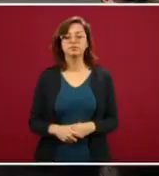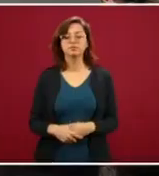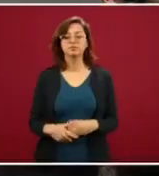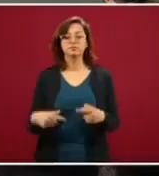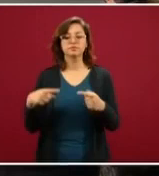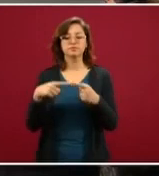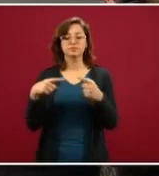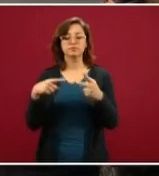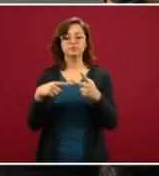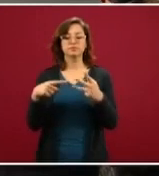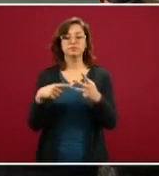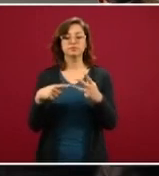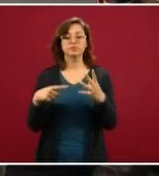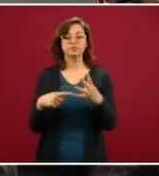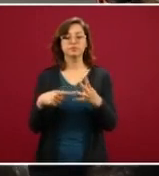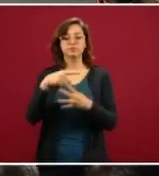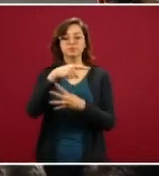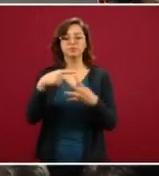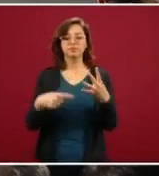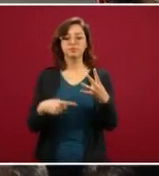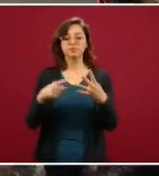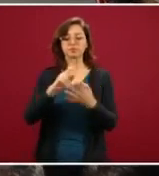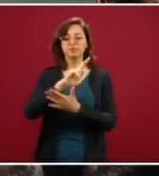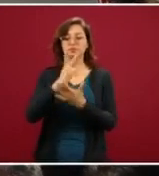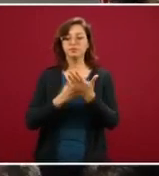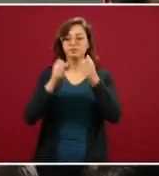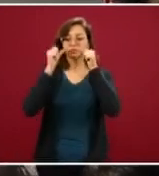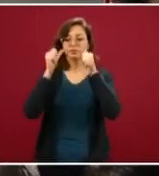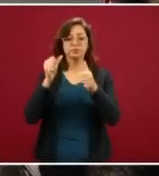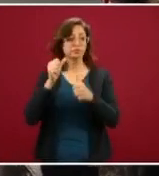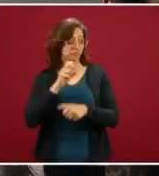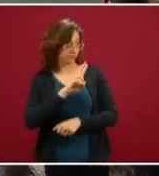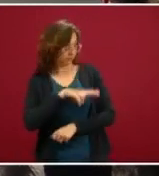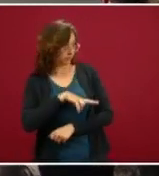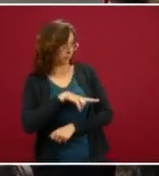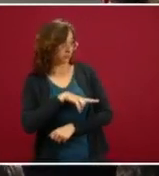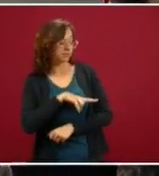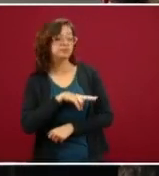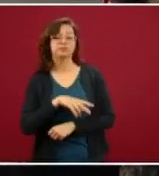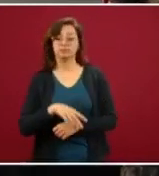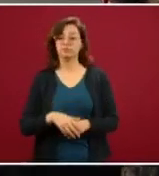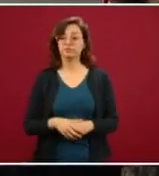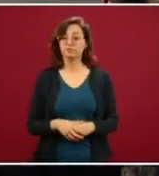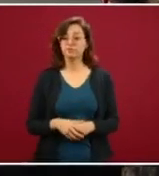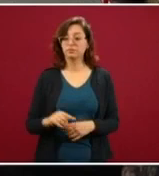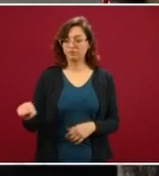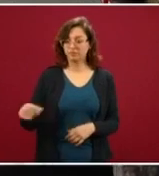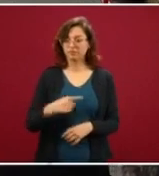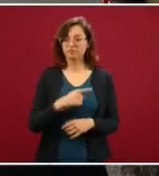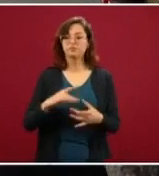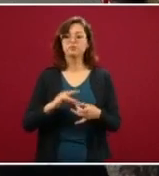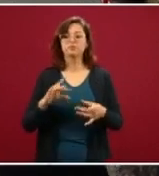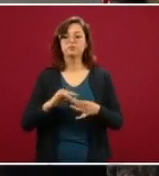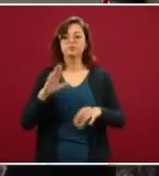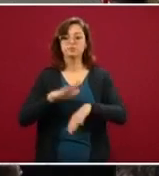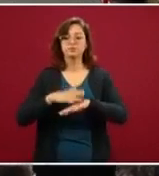4 programas del CARA. Así es, ¿verdad, doctor? Sí, fue. ¿Por qué no lo explica más?